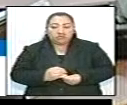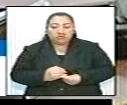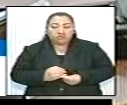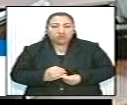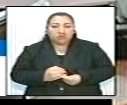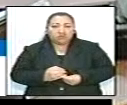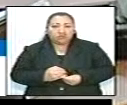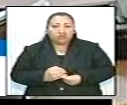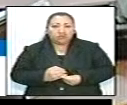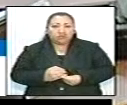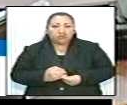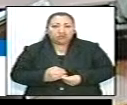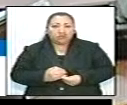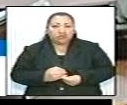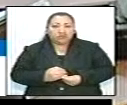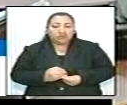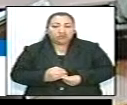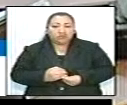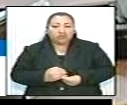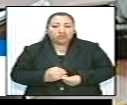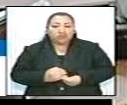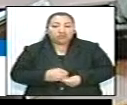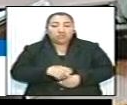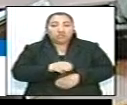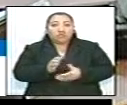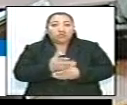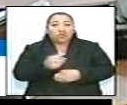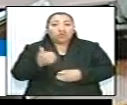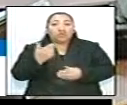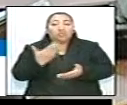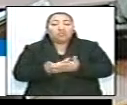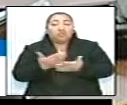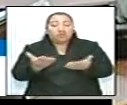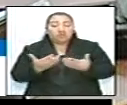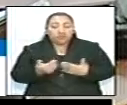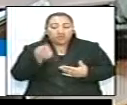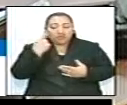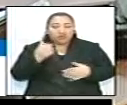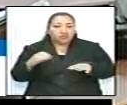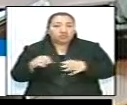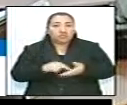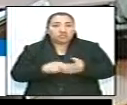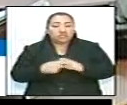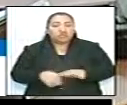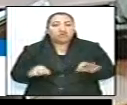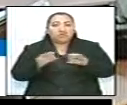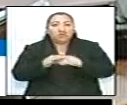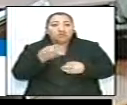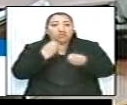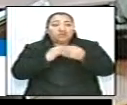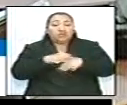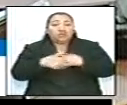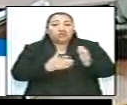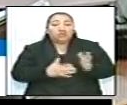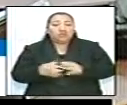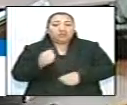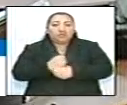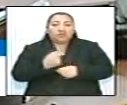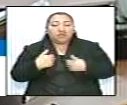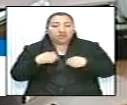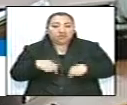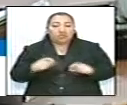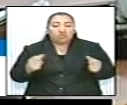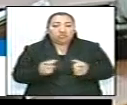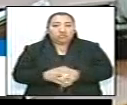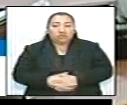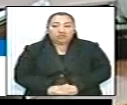y donde solicito hacer llegar también por escrito más propuestas para poder más alimentar el plan de trabajo que va a tener esta